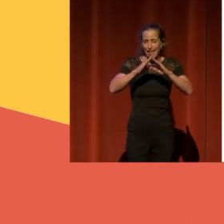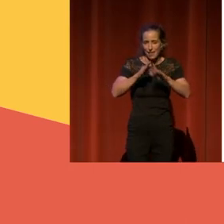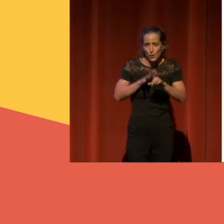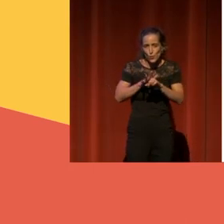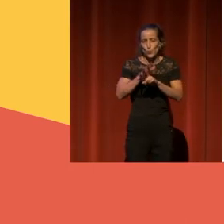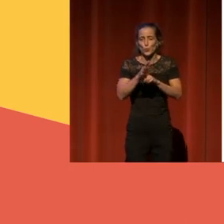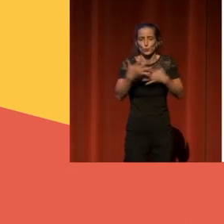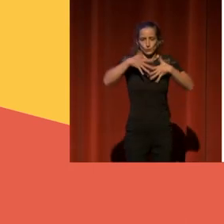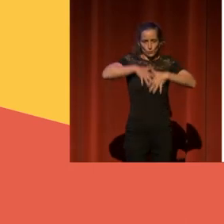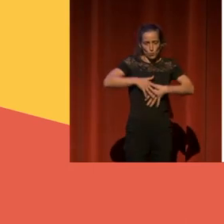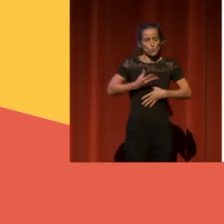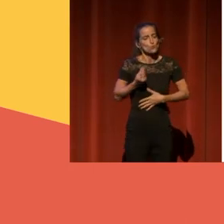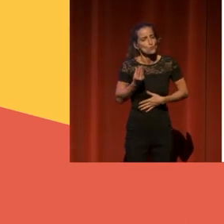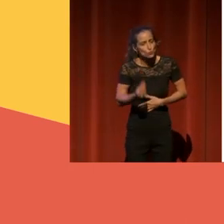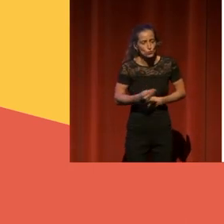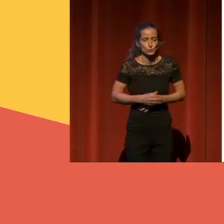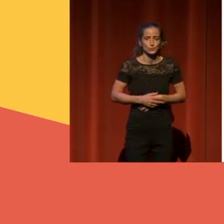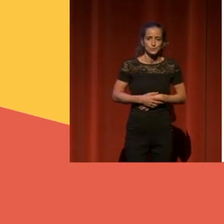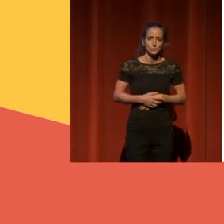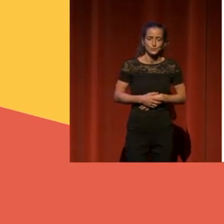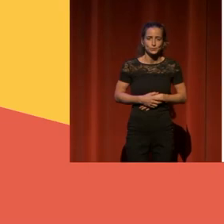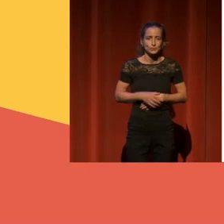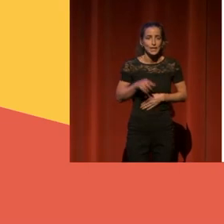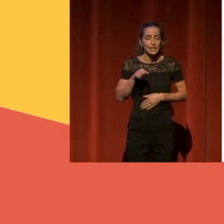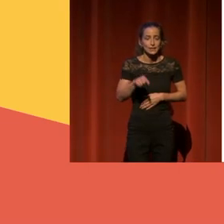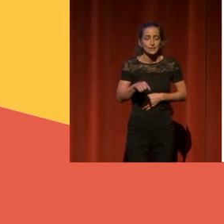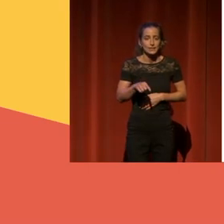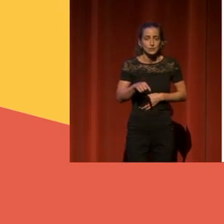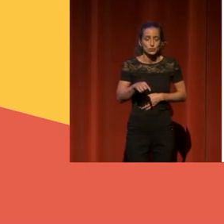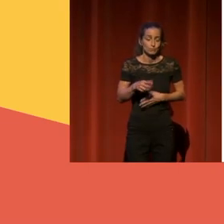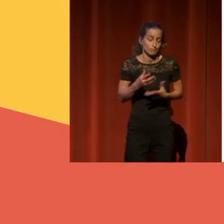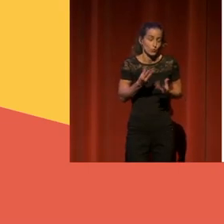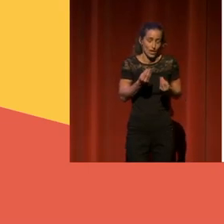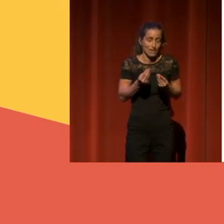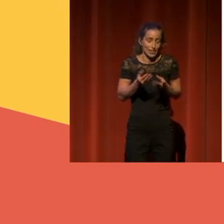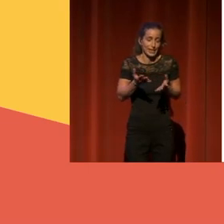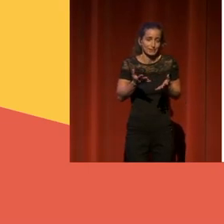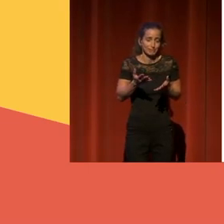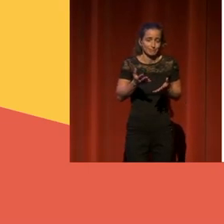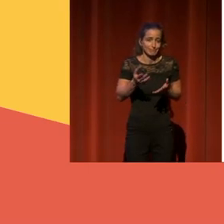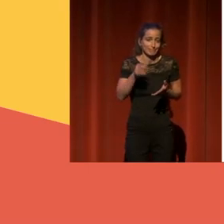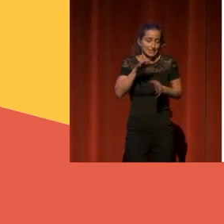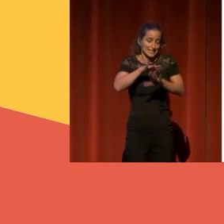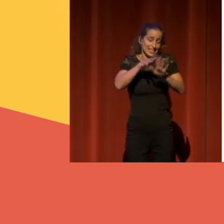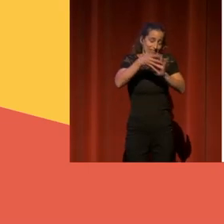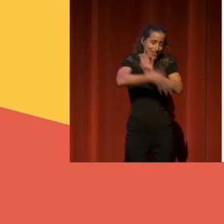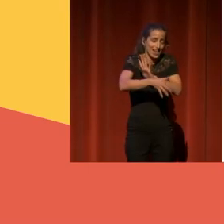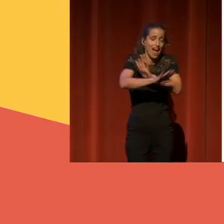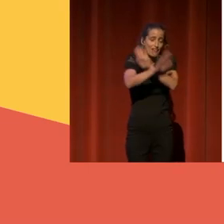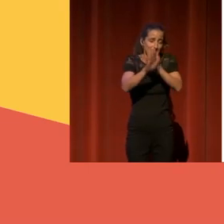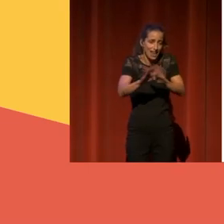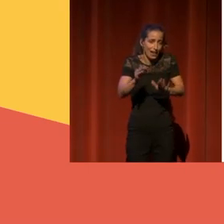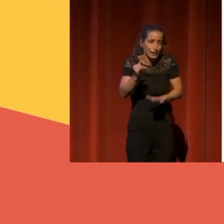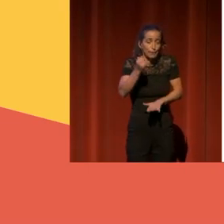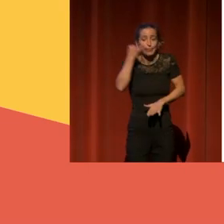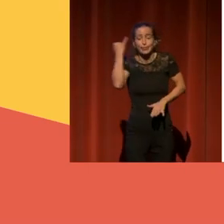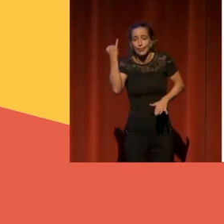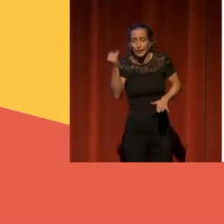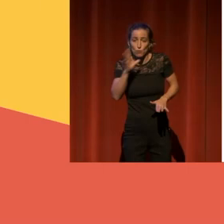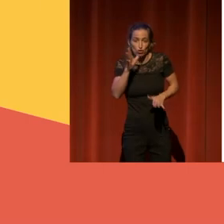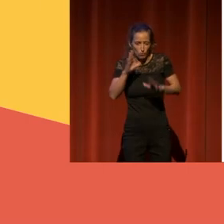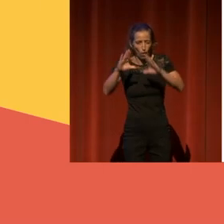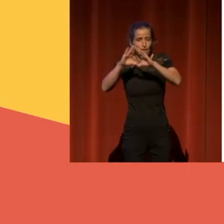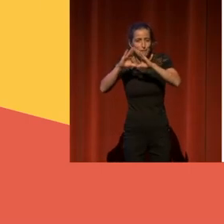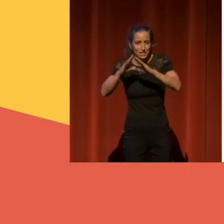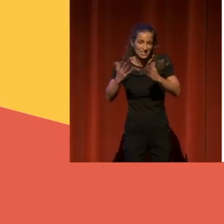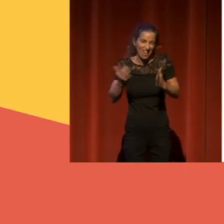contribuye a su invisibilización en muchos casos, ¿no? No nos vamos a detener, pero bueno, es una